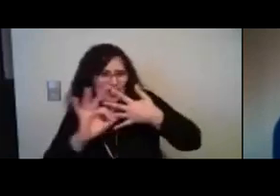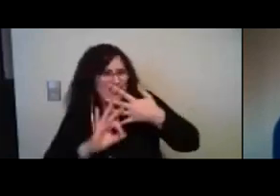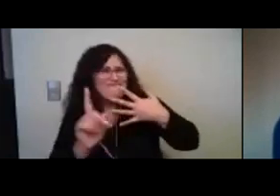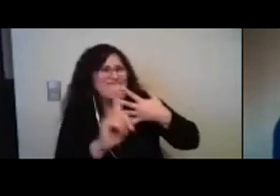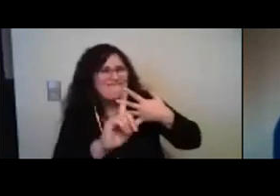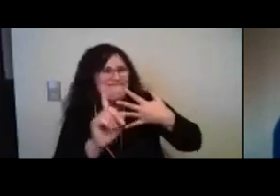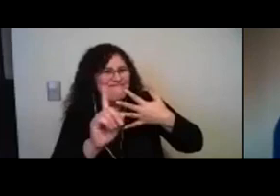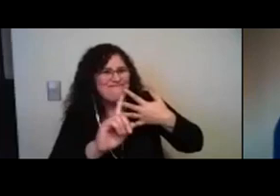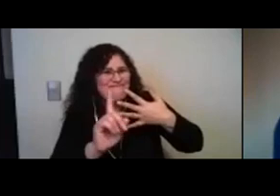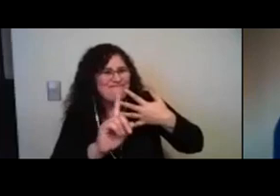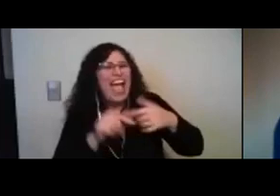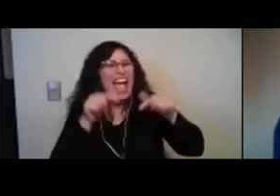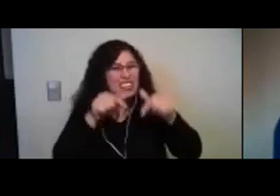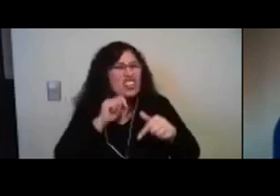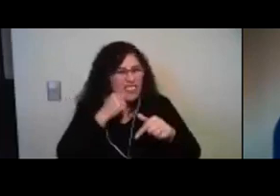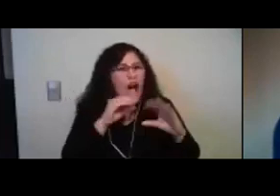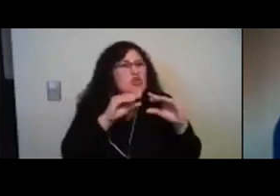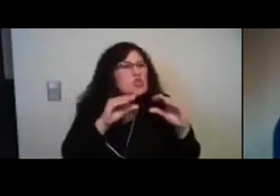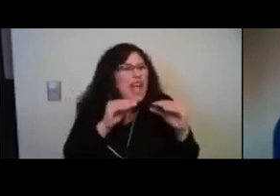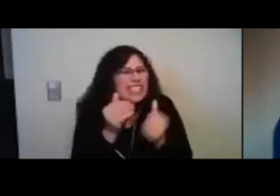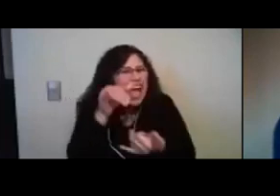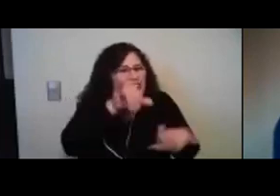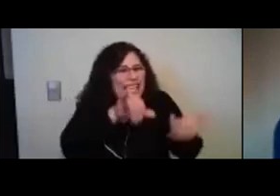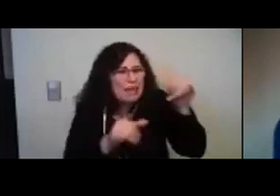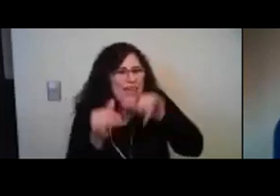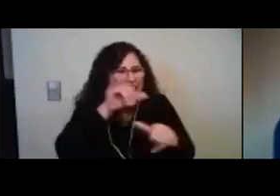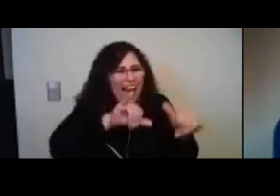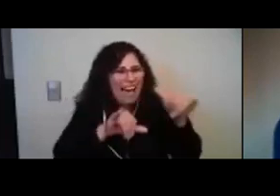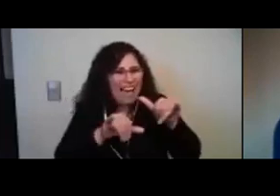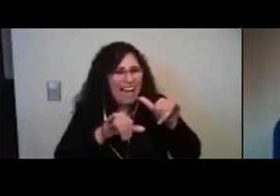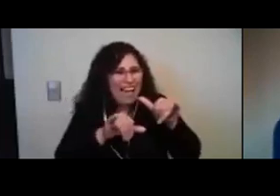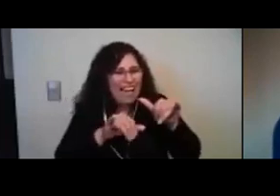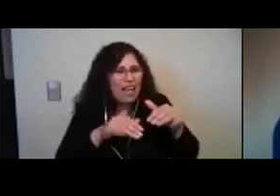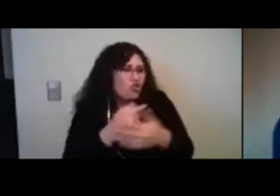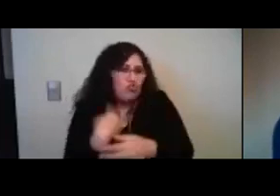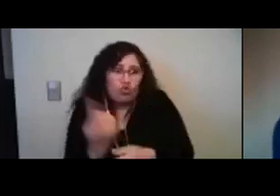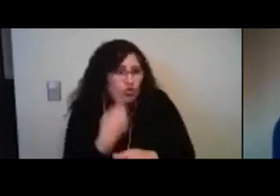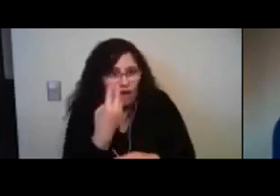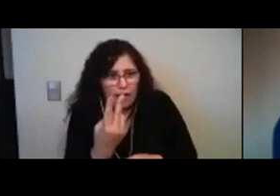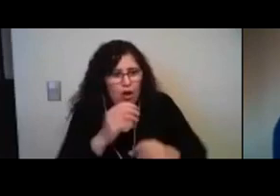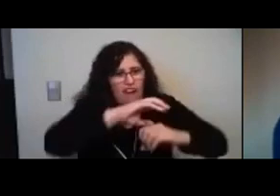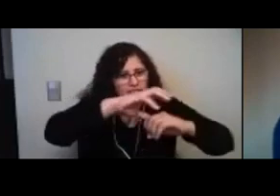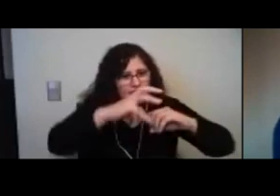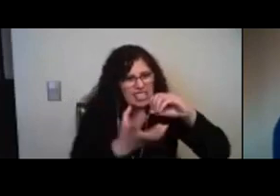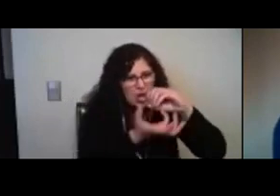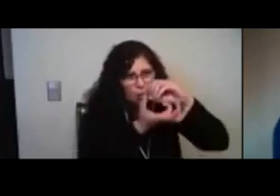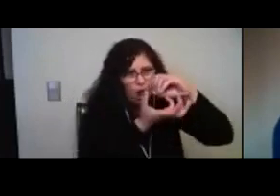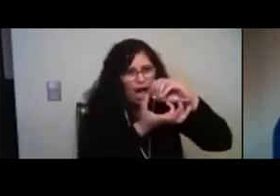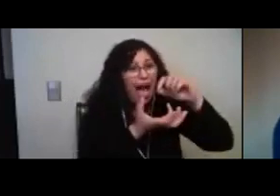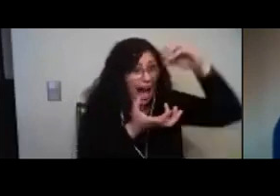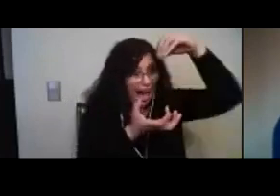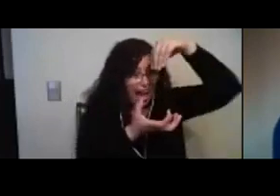una sustancia química que la neurona almacena en una vesícula. Todos hemos visto en las fotografías imágenes de vesículas con